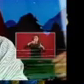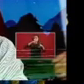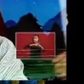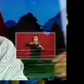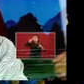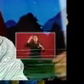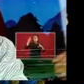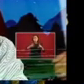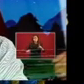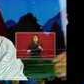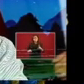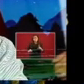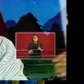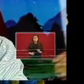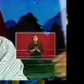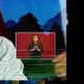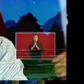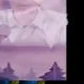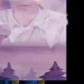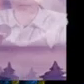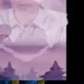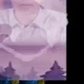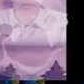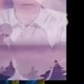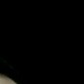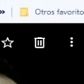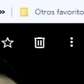López Gatell. Quédate en casa.